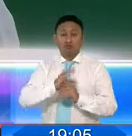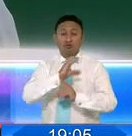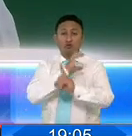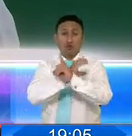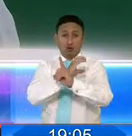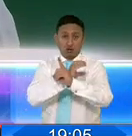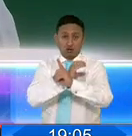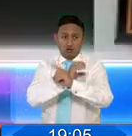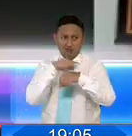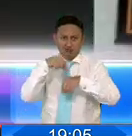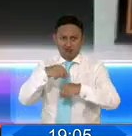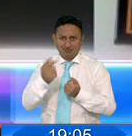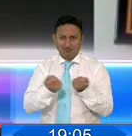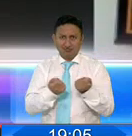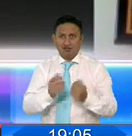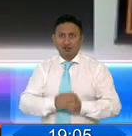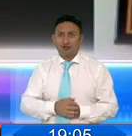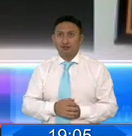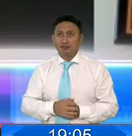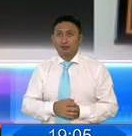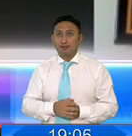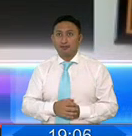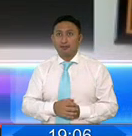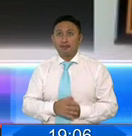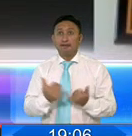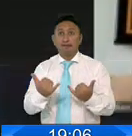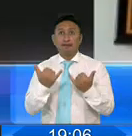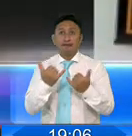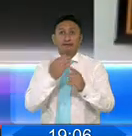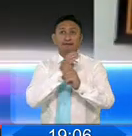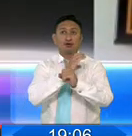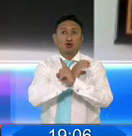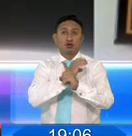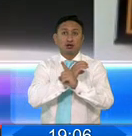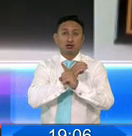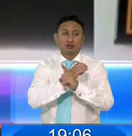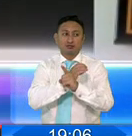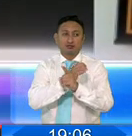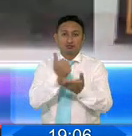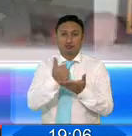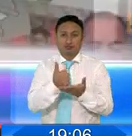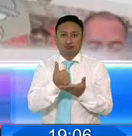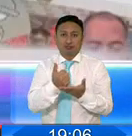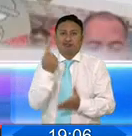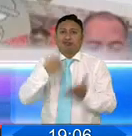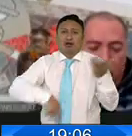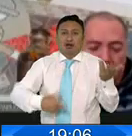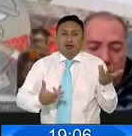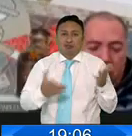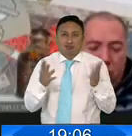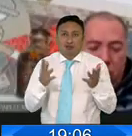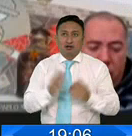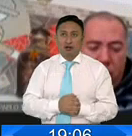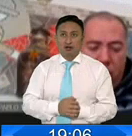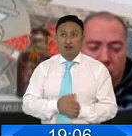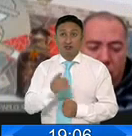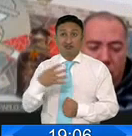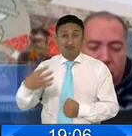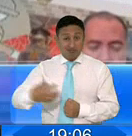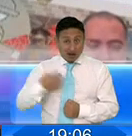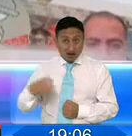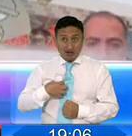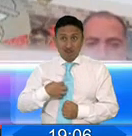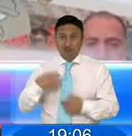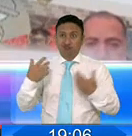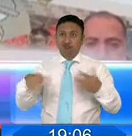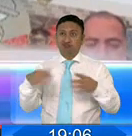de Discapacidades. O el CONADIS actualmente no sirve para nada. Son muchísimas las quejas.